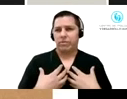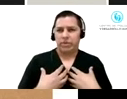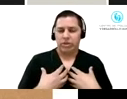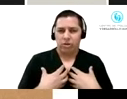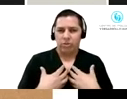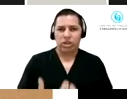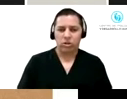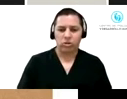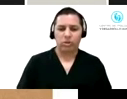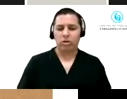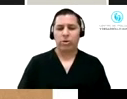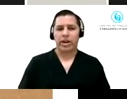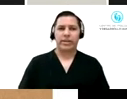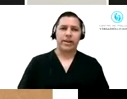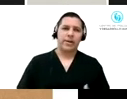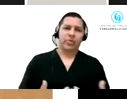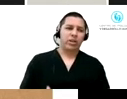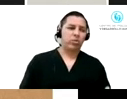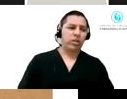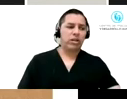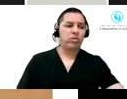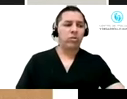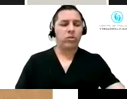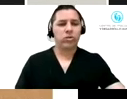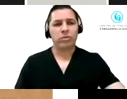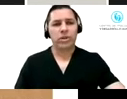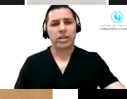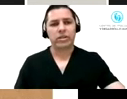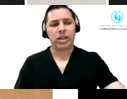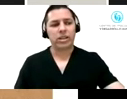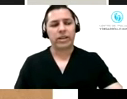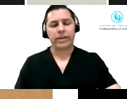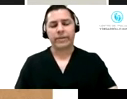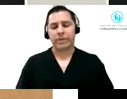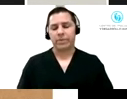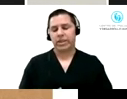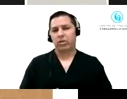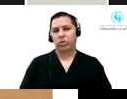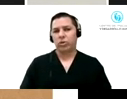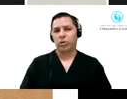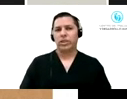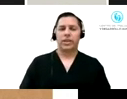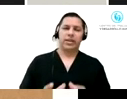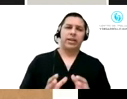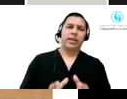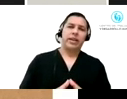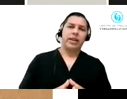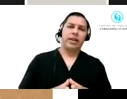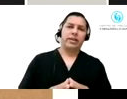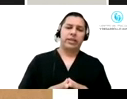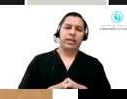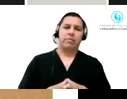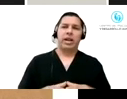porque el hombre no está acostumbrado a cuidarse. Estuve trabajando con unos hombres en una empresa de autobuses